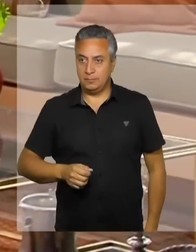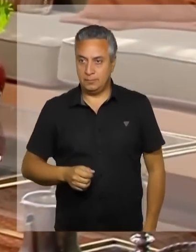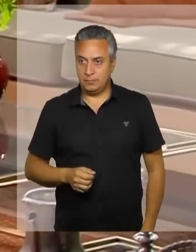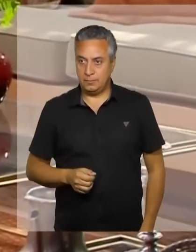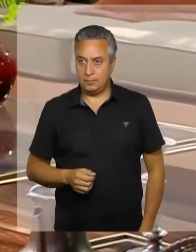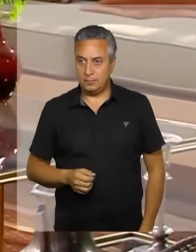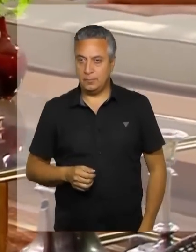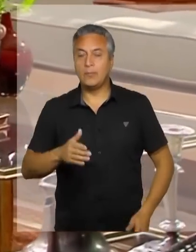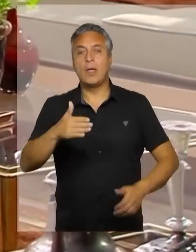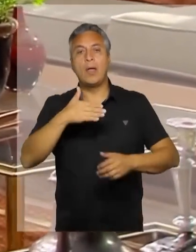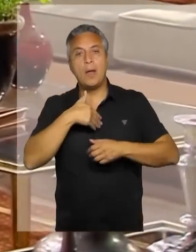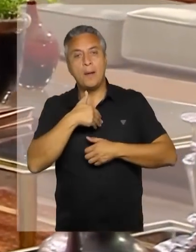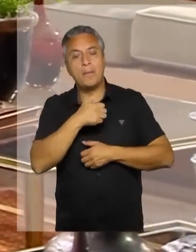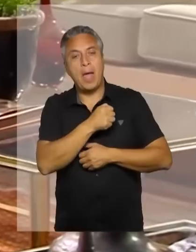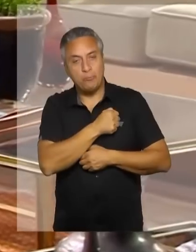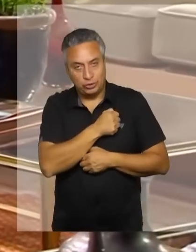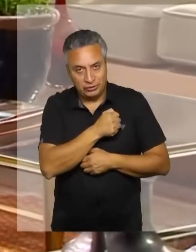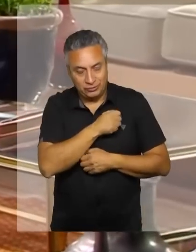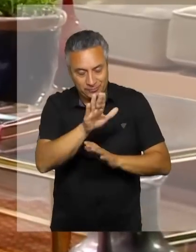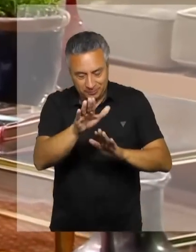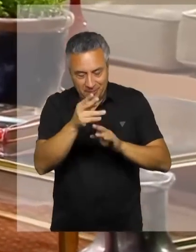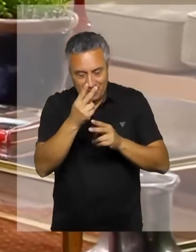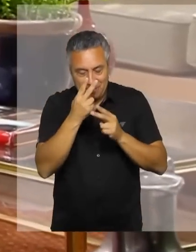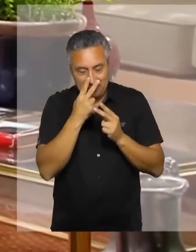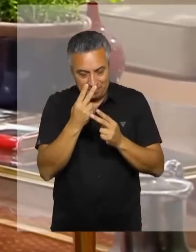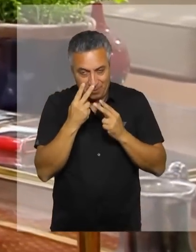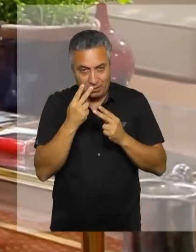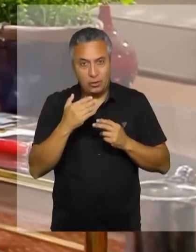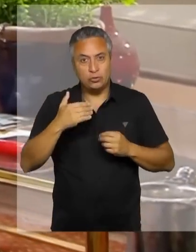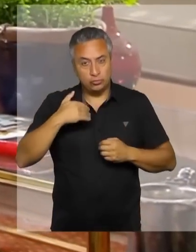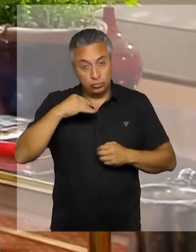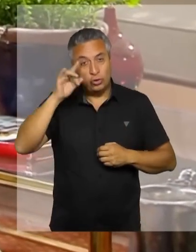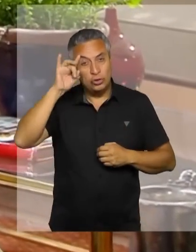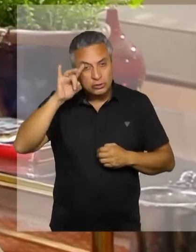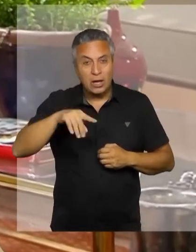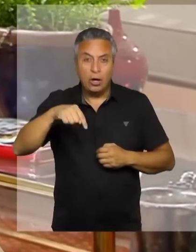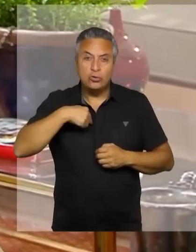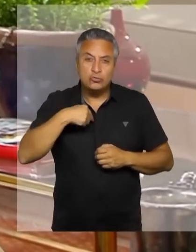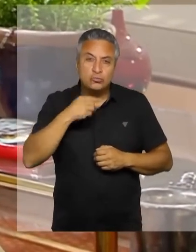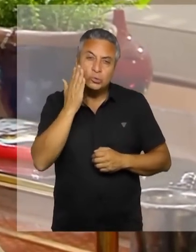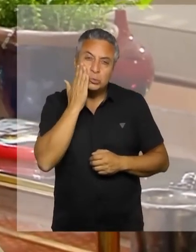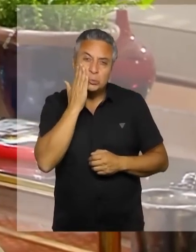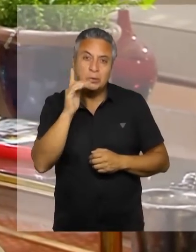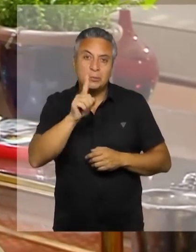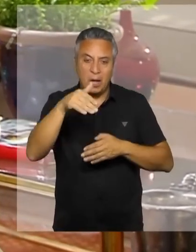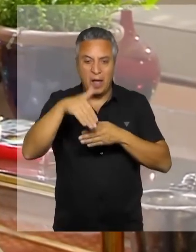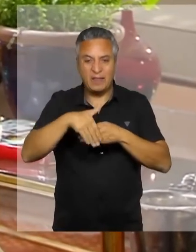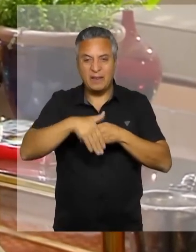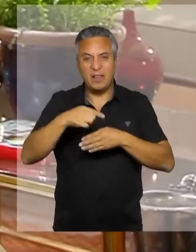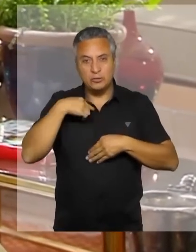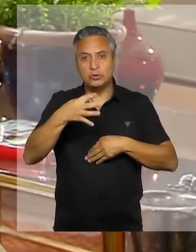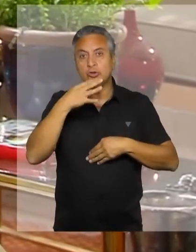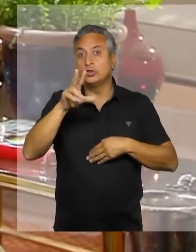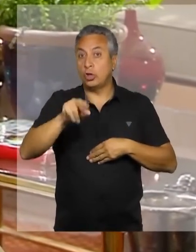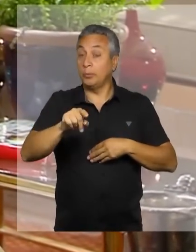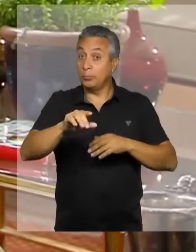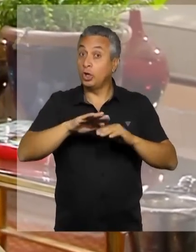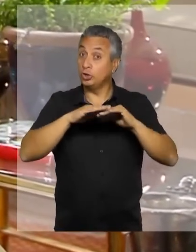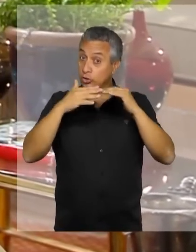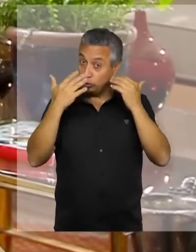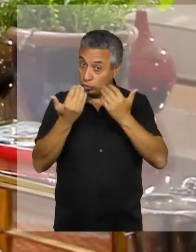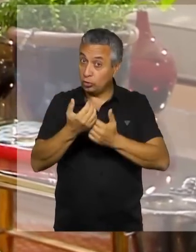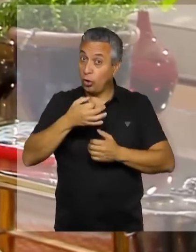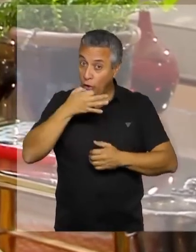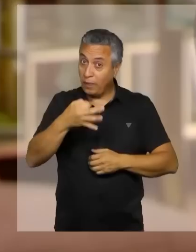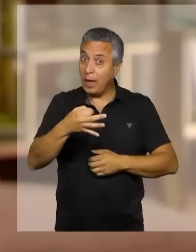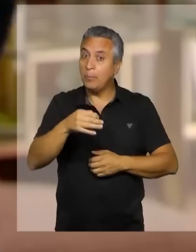Mi amorcito, mira. Yo dije lo mismo. Yo sé que no fui muy simpática contigo en la tarde cuando te dije todo eso, pero todo lo dije por tu